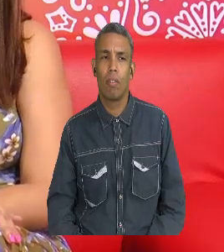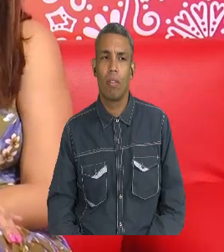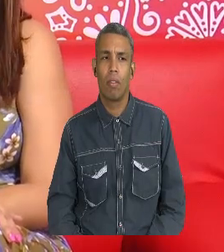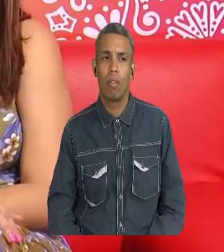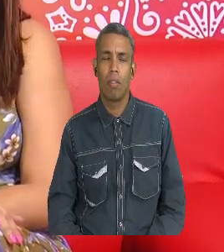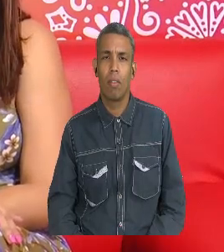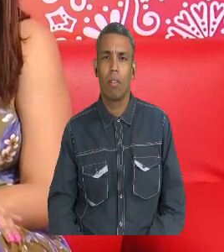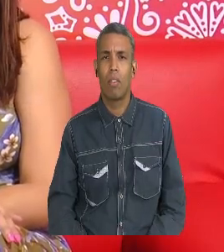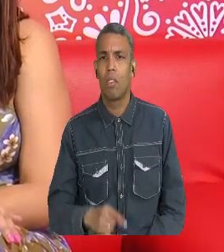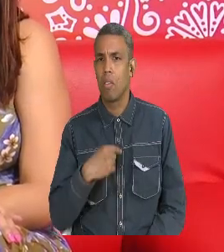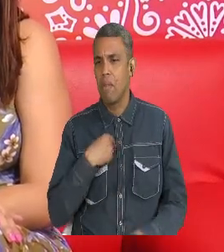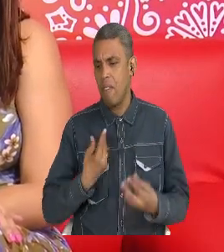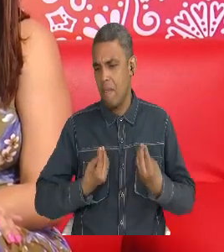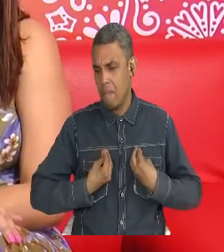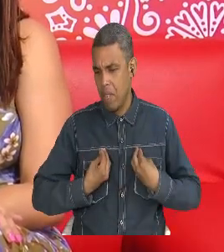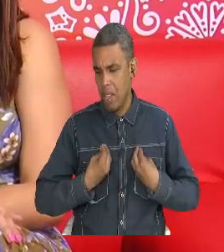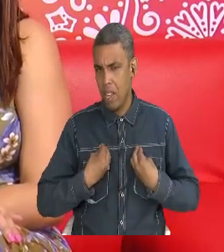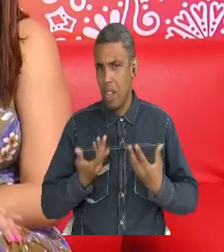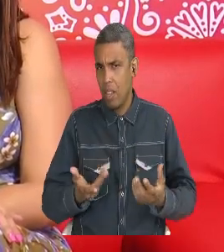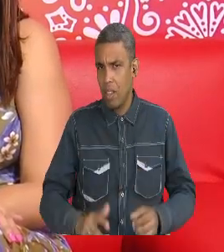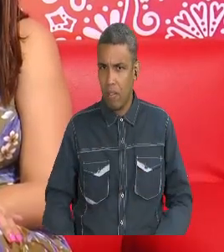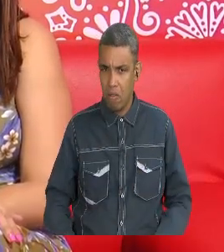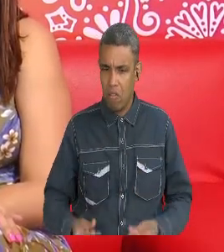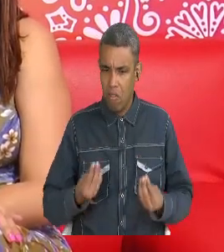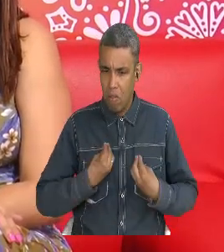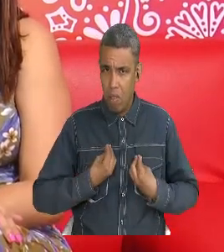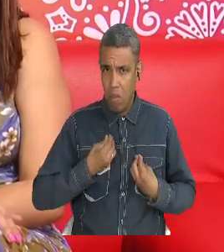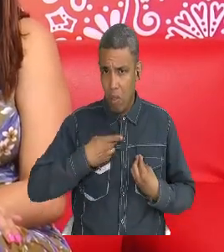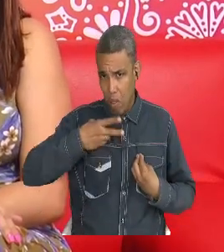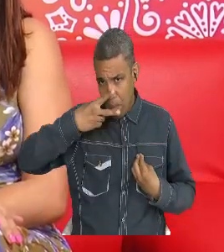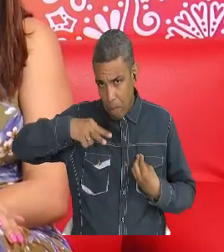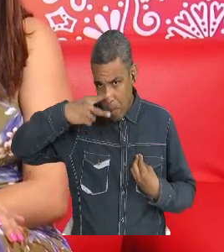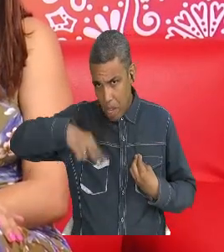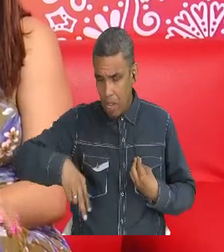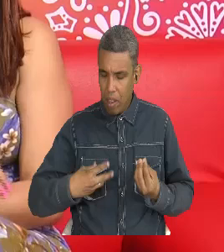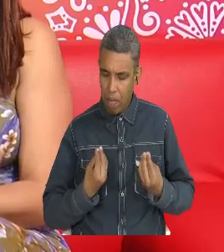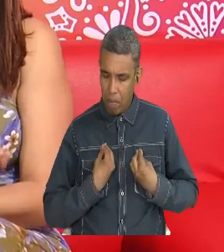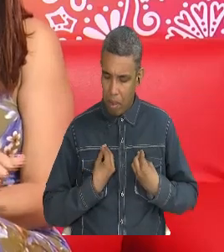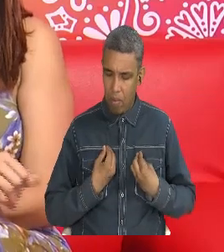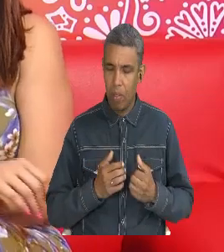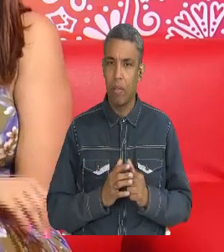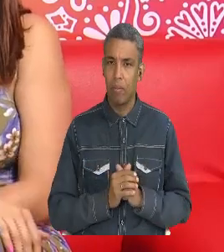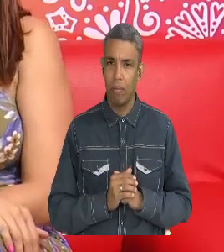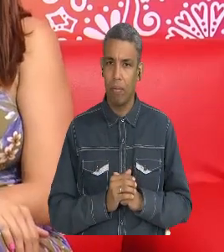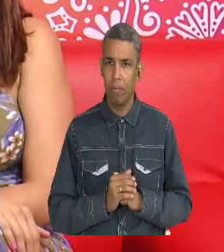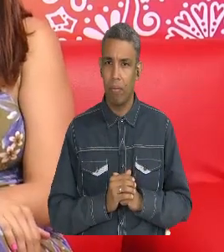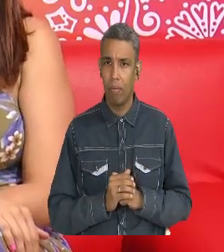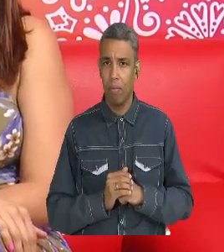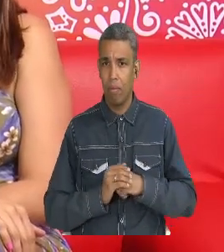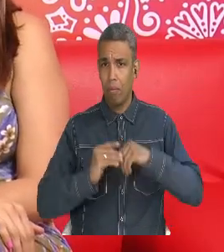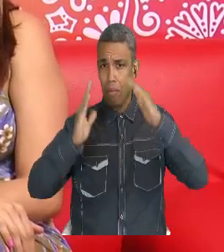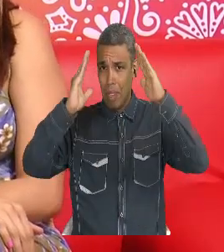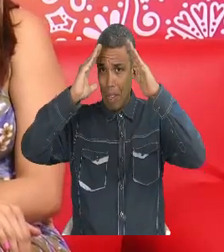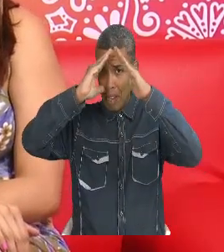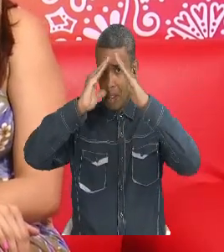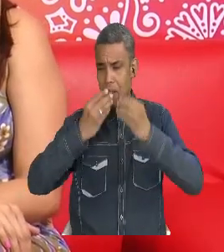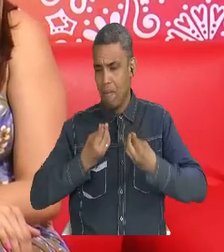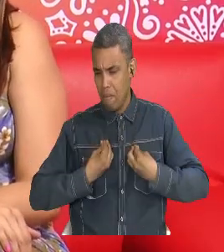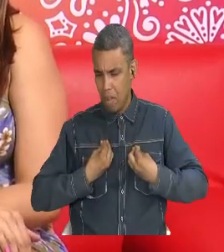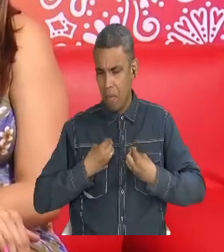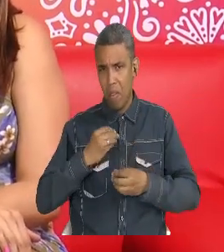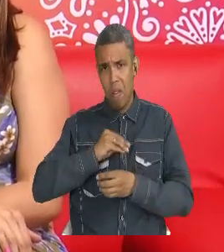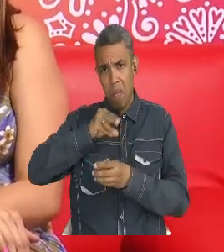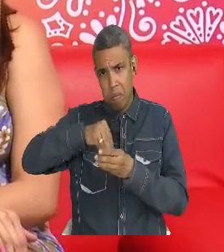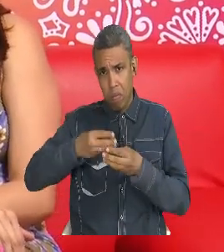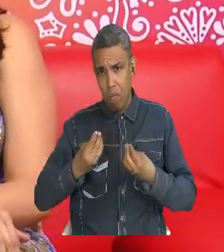hijos, quiero saber cómo puedo protegerla porque serví de fiadora a una amiga y ella está quedando mal con las cuotas.